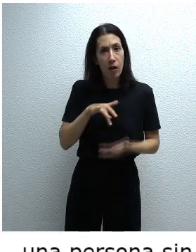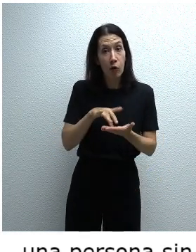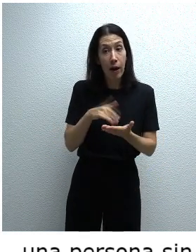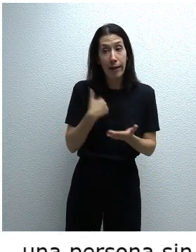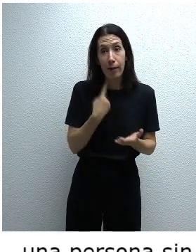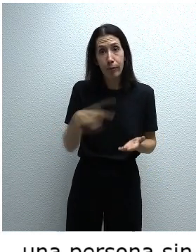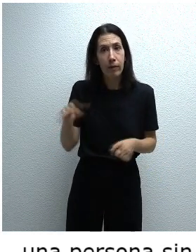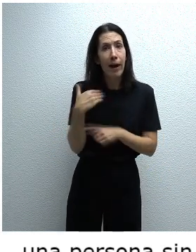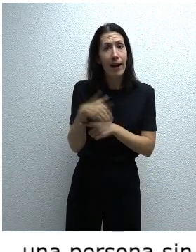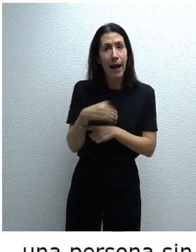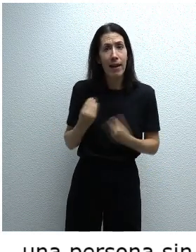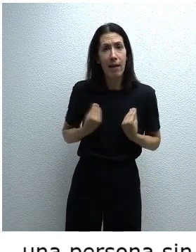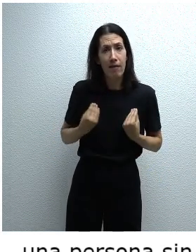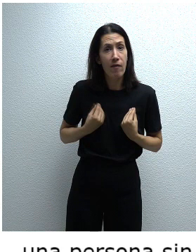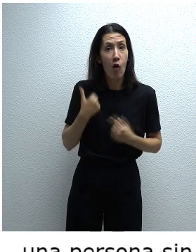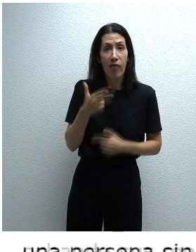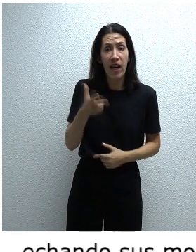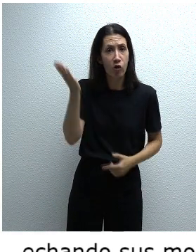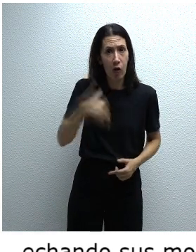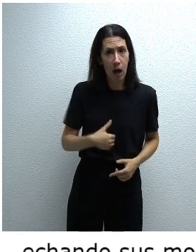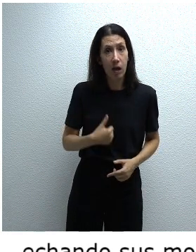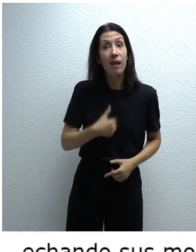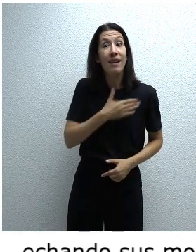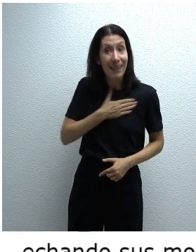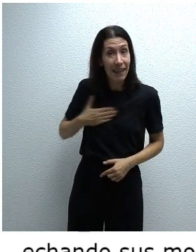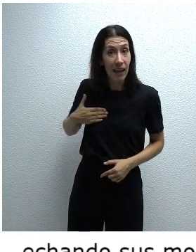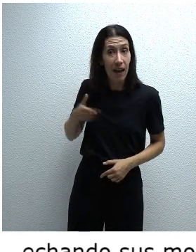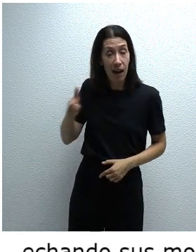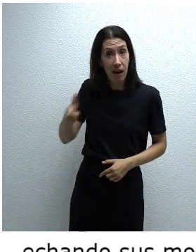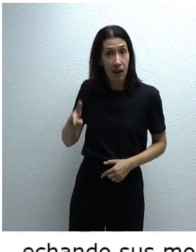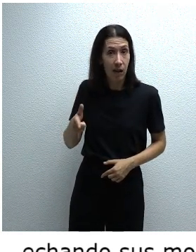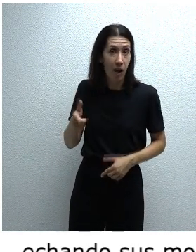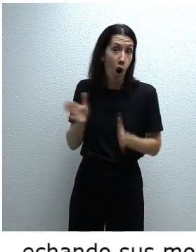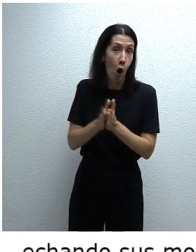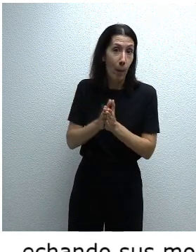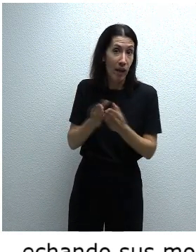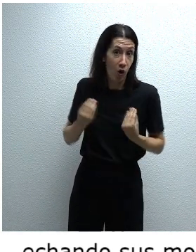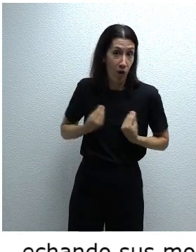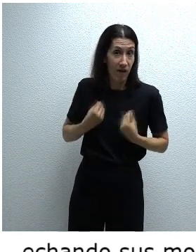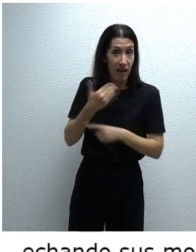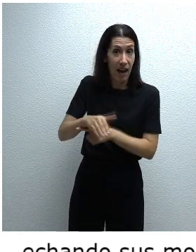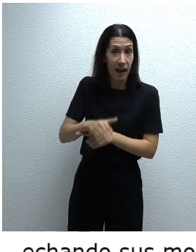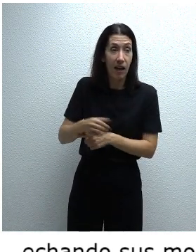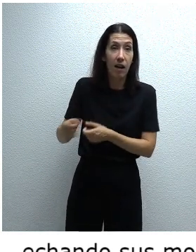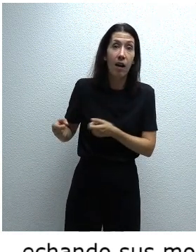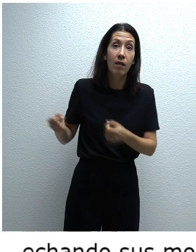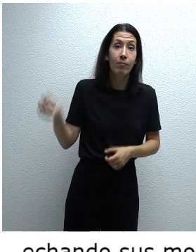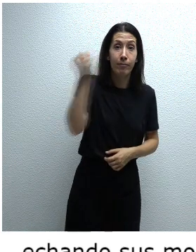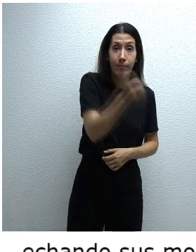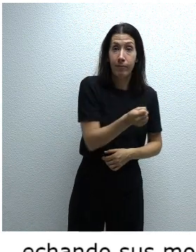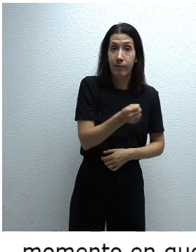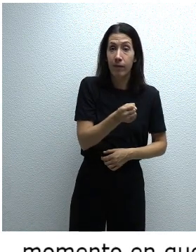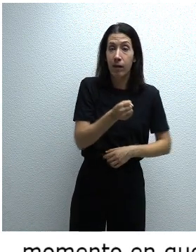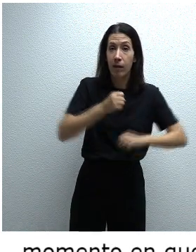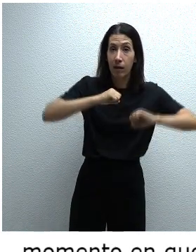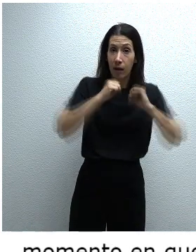calle, dejamos de tener derechos. Quería asistir a su compañero de vida en la calle, que lo habían ingresado involuntariamente. Él